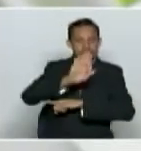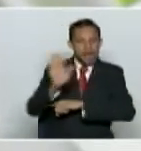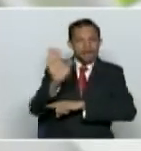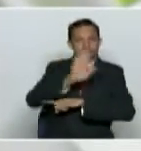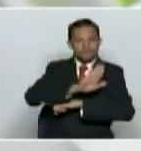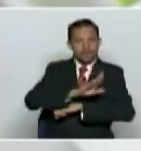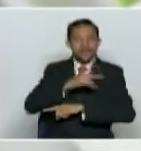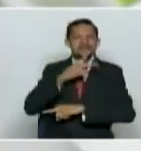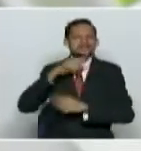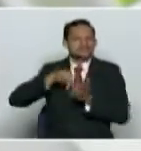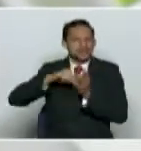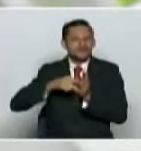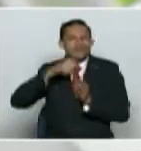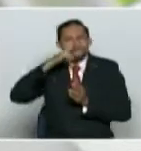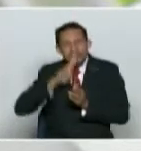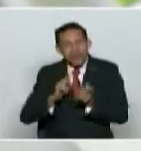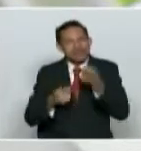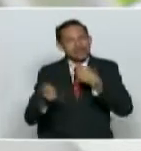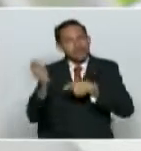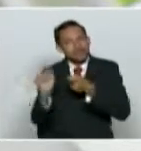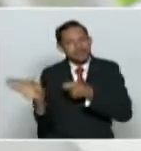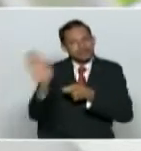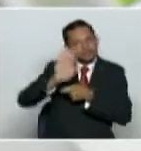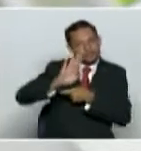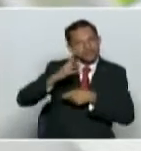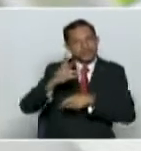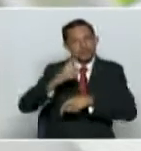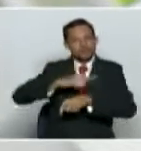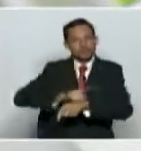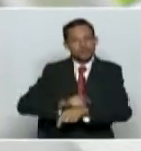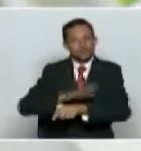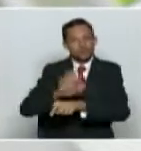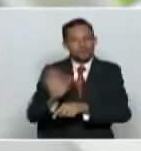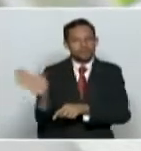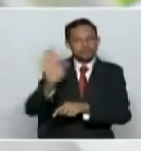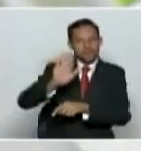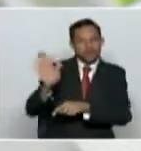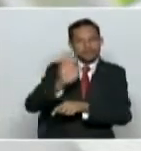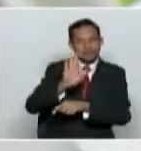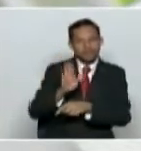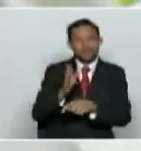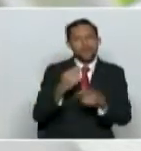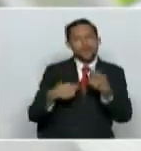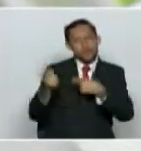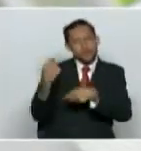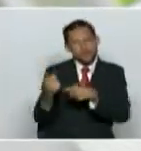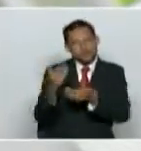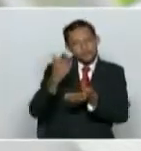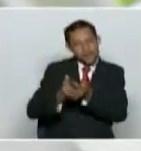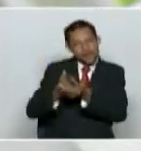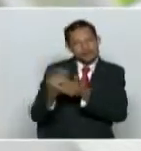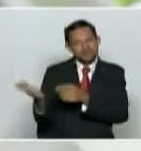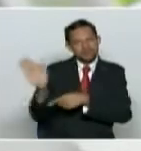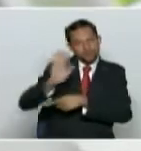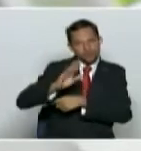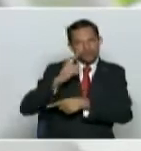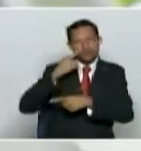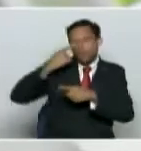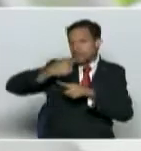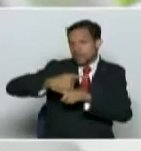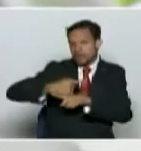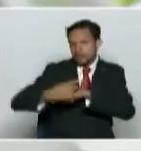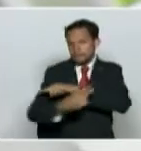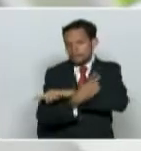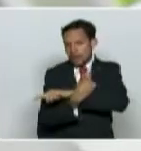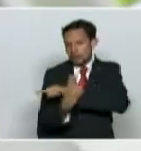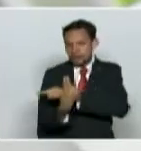del canal. Este programa dura tan solo 5 minutos y se transmite entre comerciales y está rotando todo el día, o sea que si lo